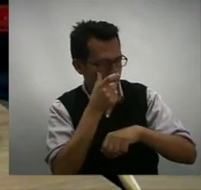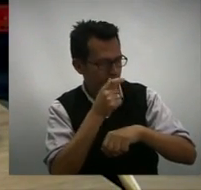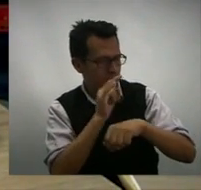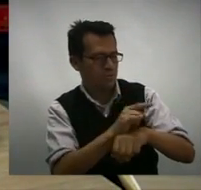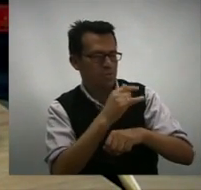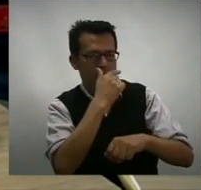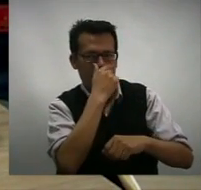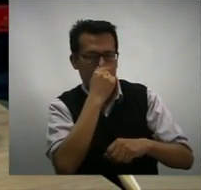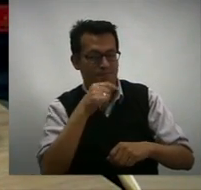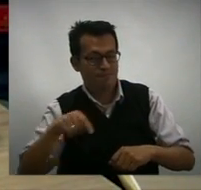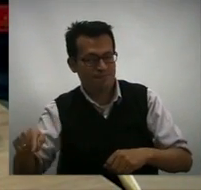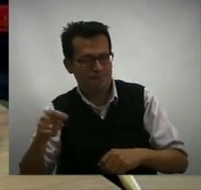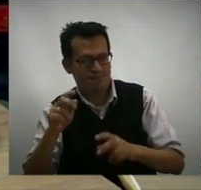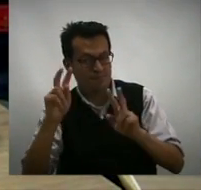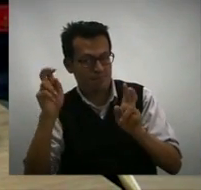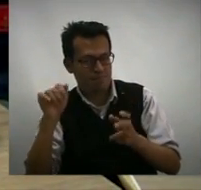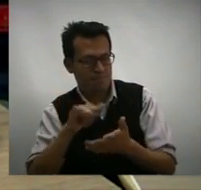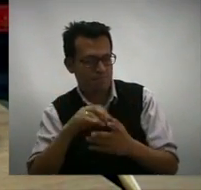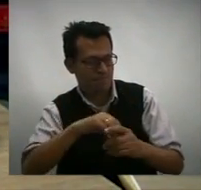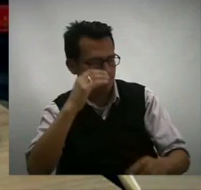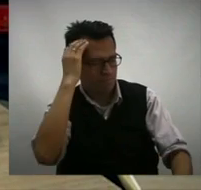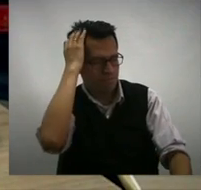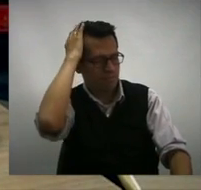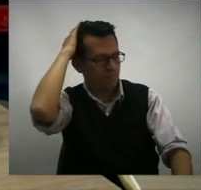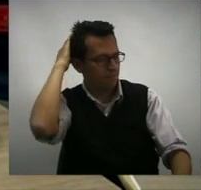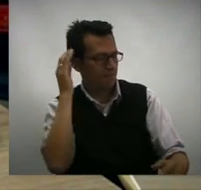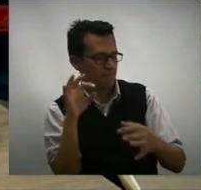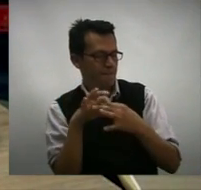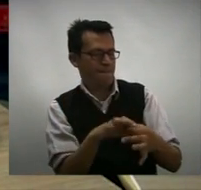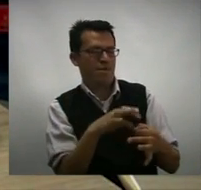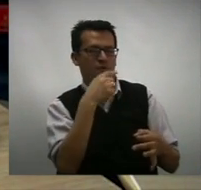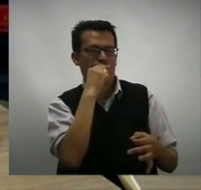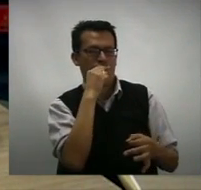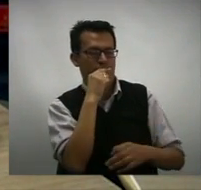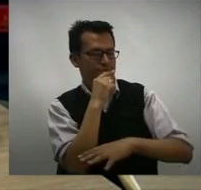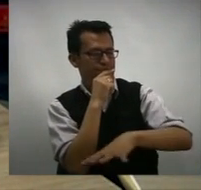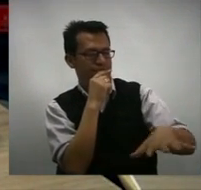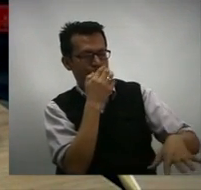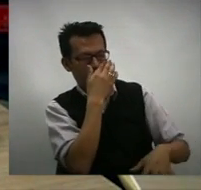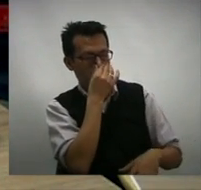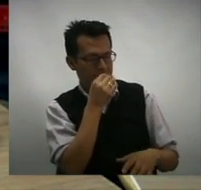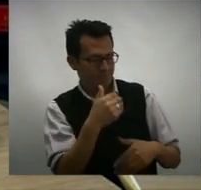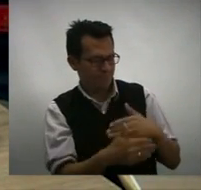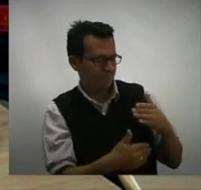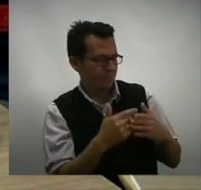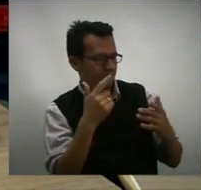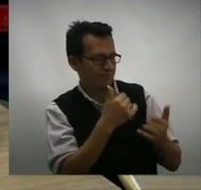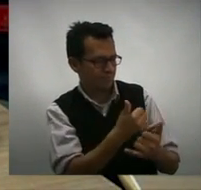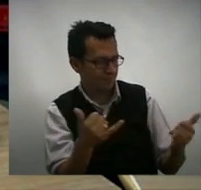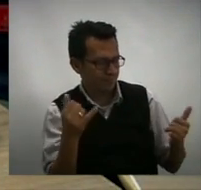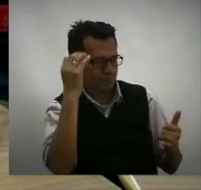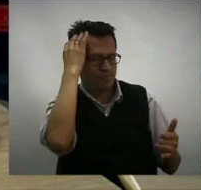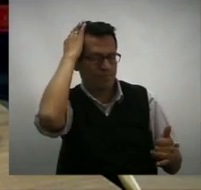alma, efecto e instrumento de una anatomía de política, Foucault, encargada de marcar, de condenar, de hacer del ser humano solo un